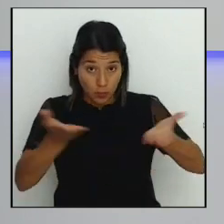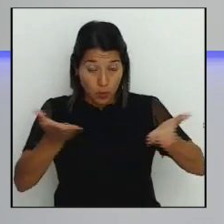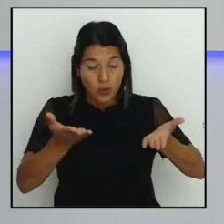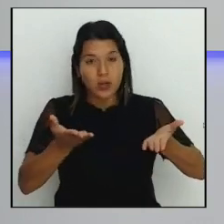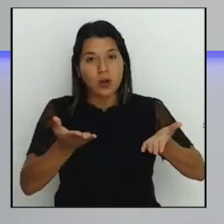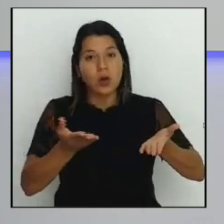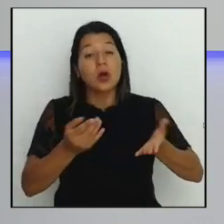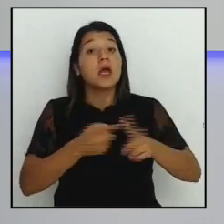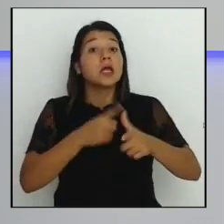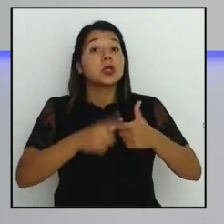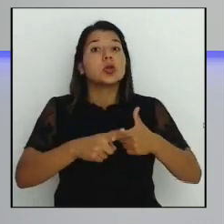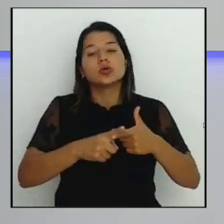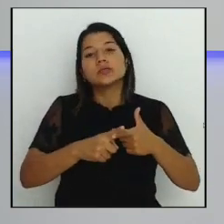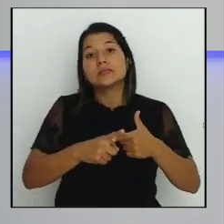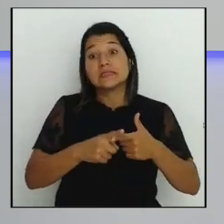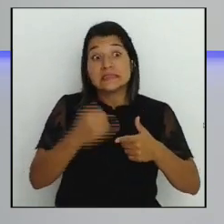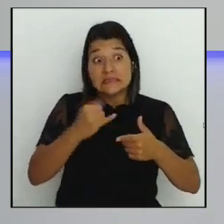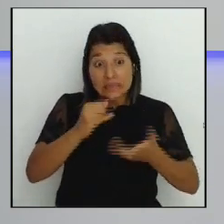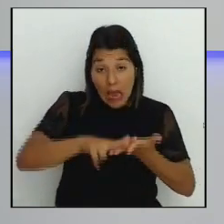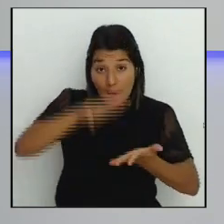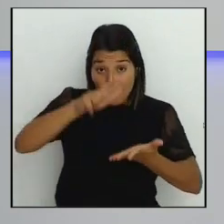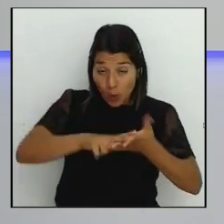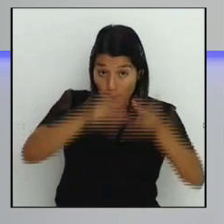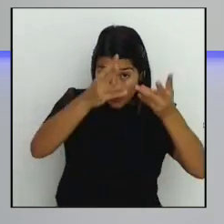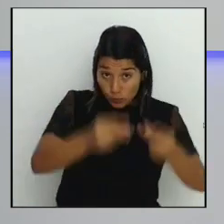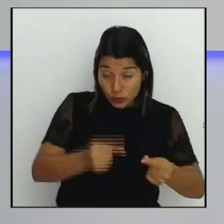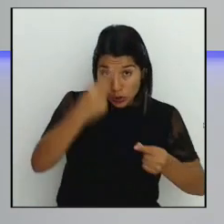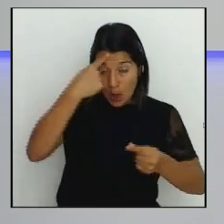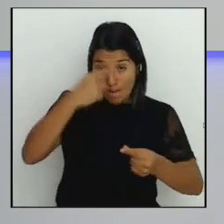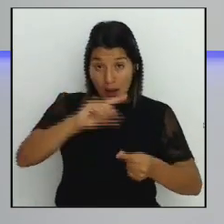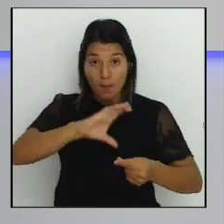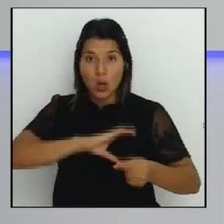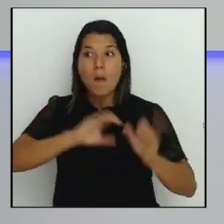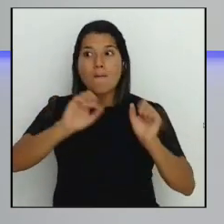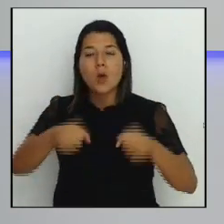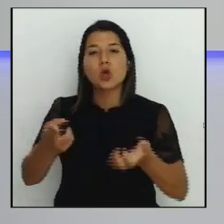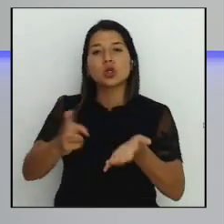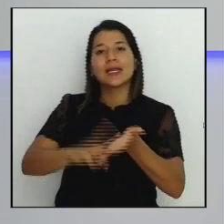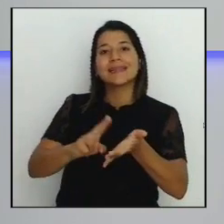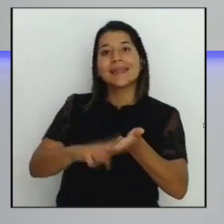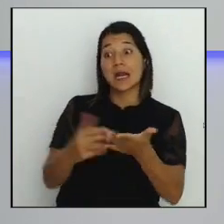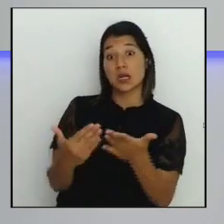500 policías. Melanie nos tiene el detalle de esta información. Adelante, Melanie.